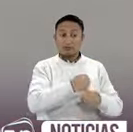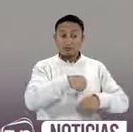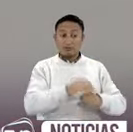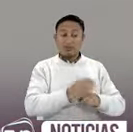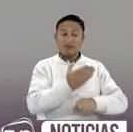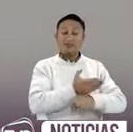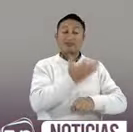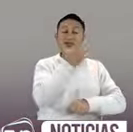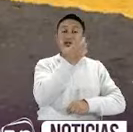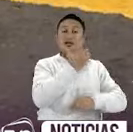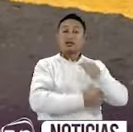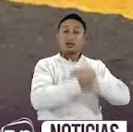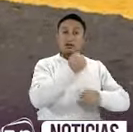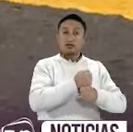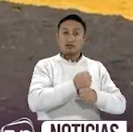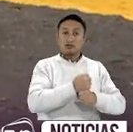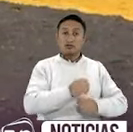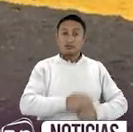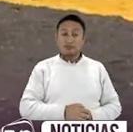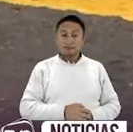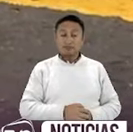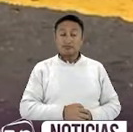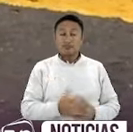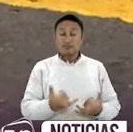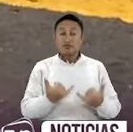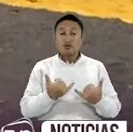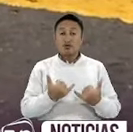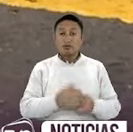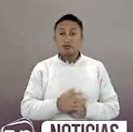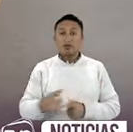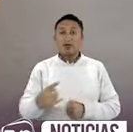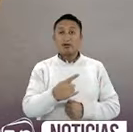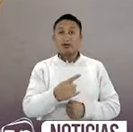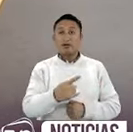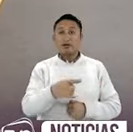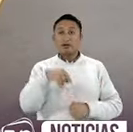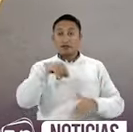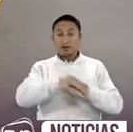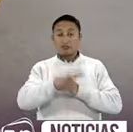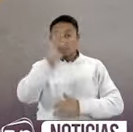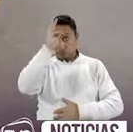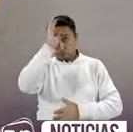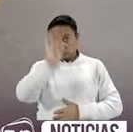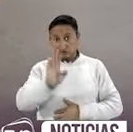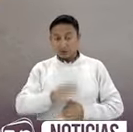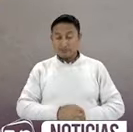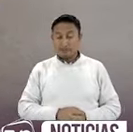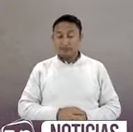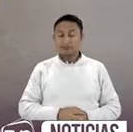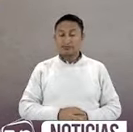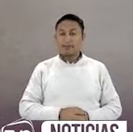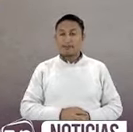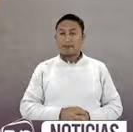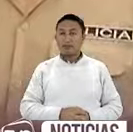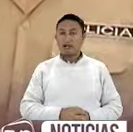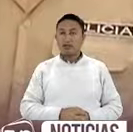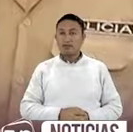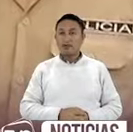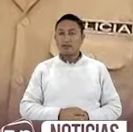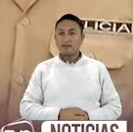desde hace 15 años. Por el momento, se encuentra fuera de peligro en una casa